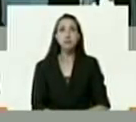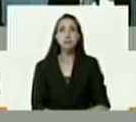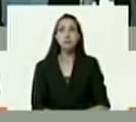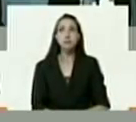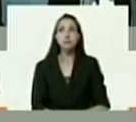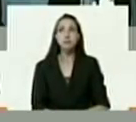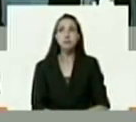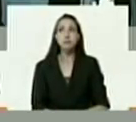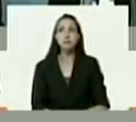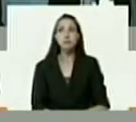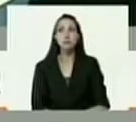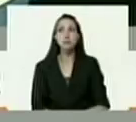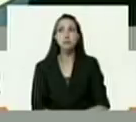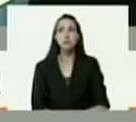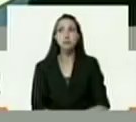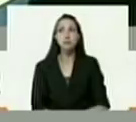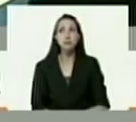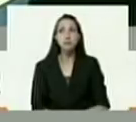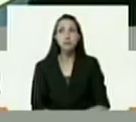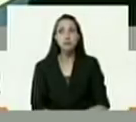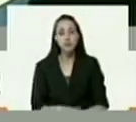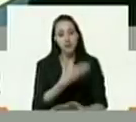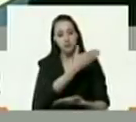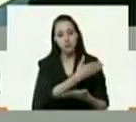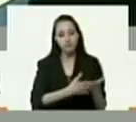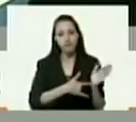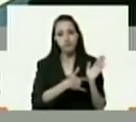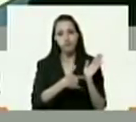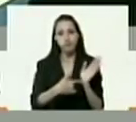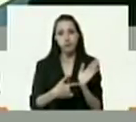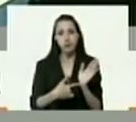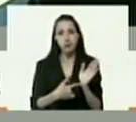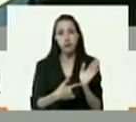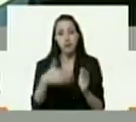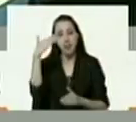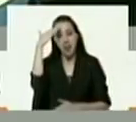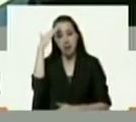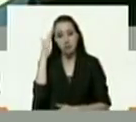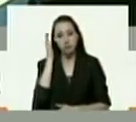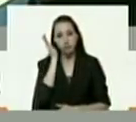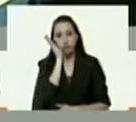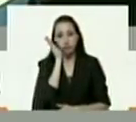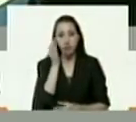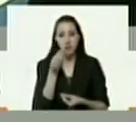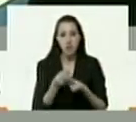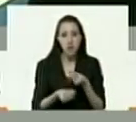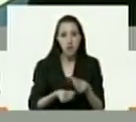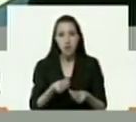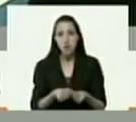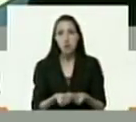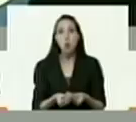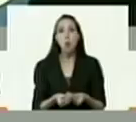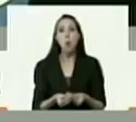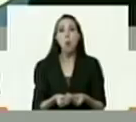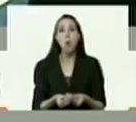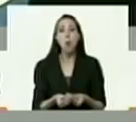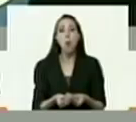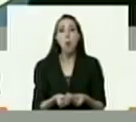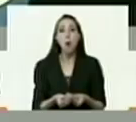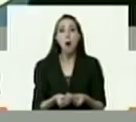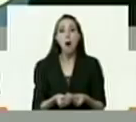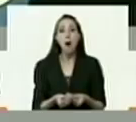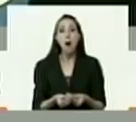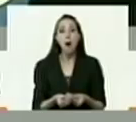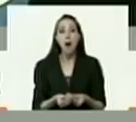Mire, el informe que presentó la oficina de la alta comisionada es absolutamente